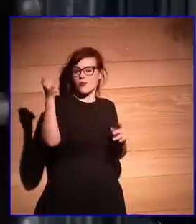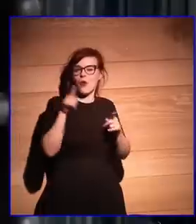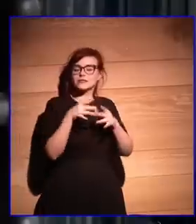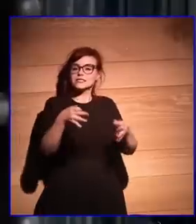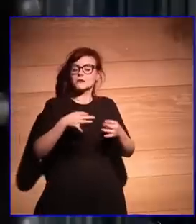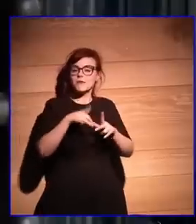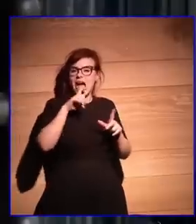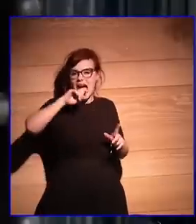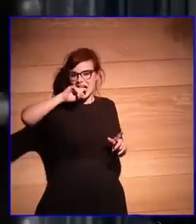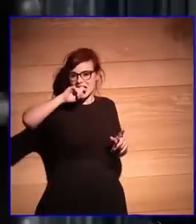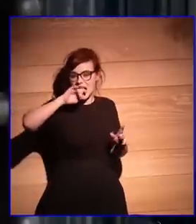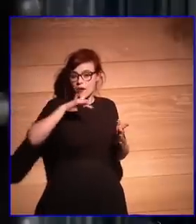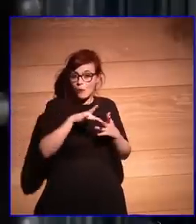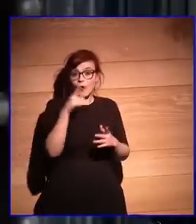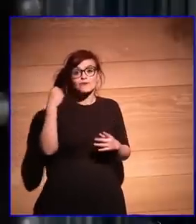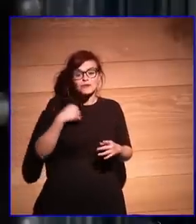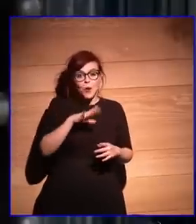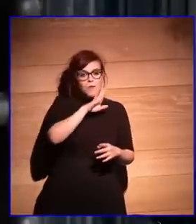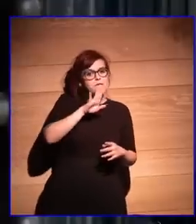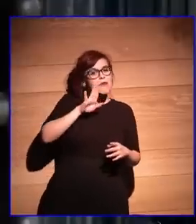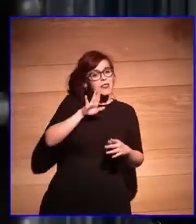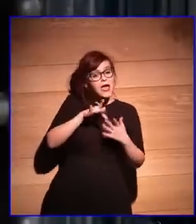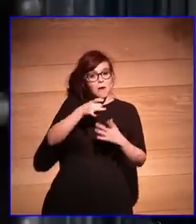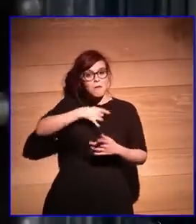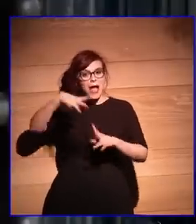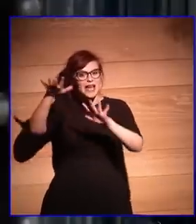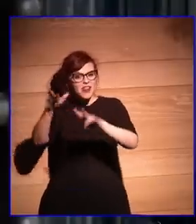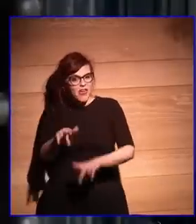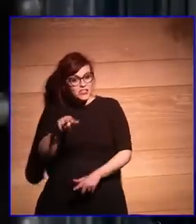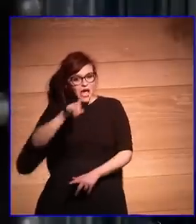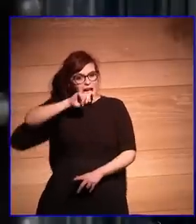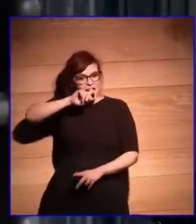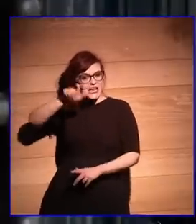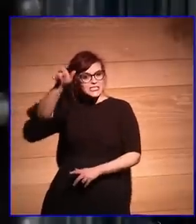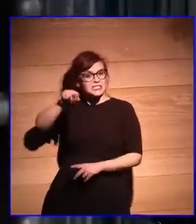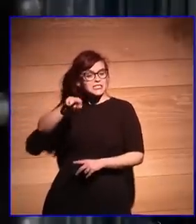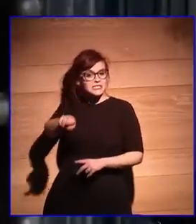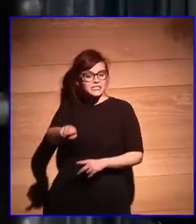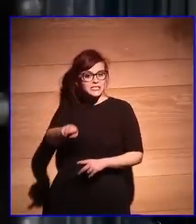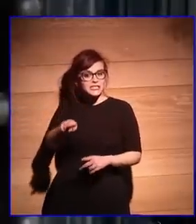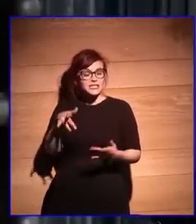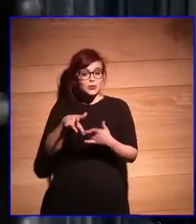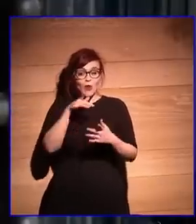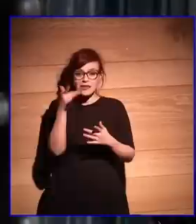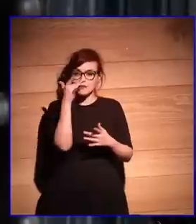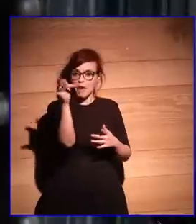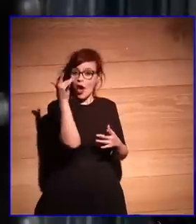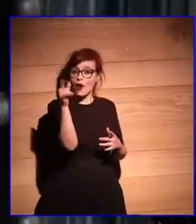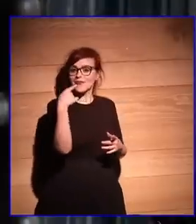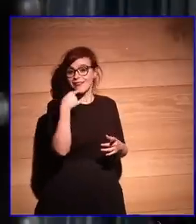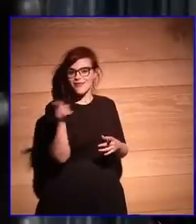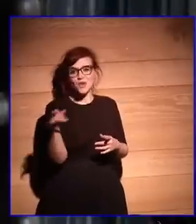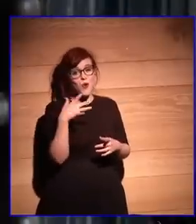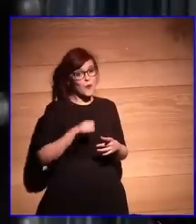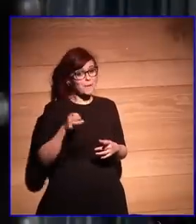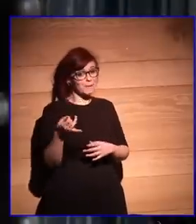es la envidia. Porque ella envidia a Blancanieves, el momento en el que aparece ese incidente desencadenante que el espejo le está diciendo que está más